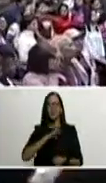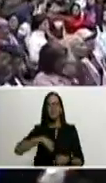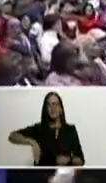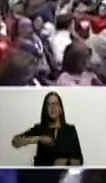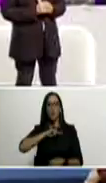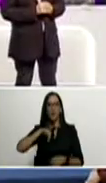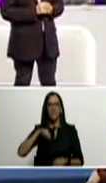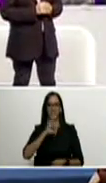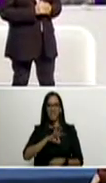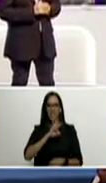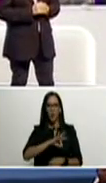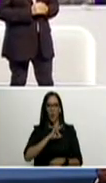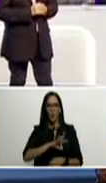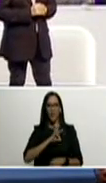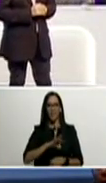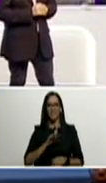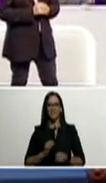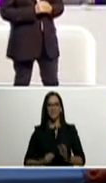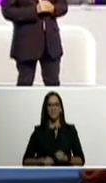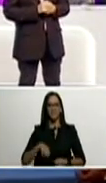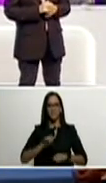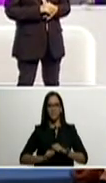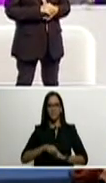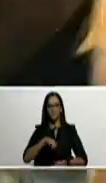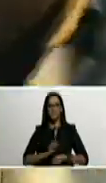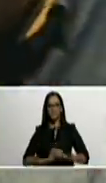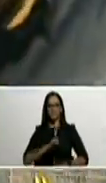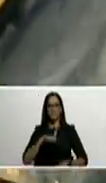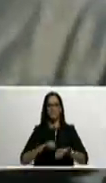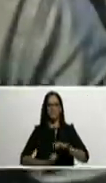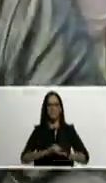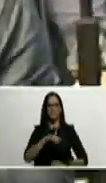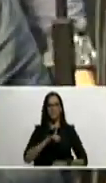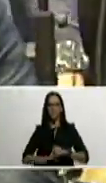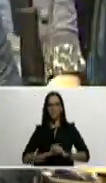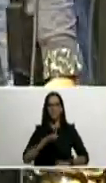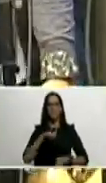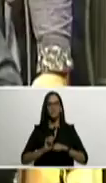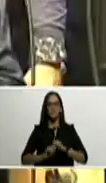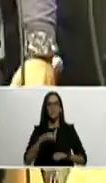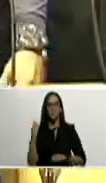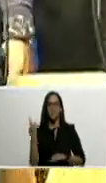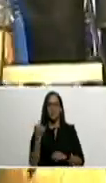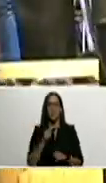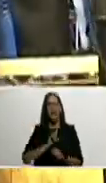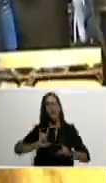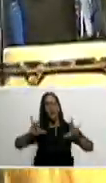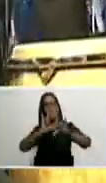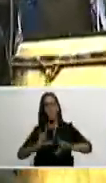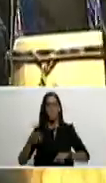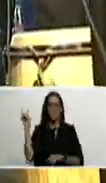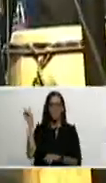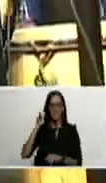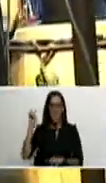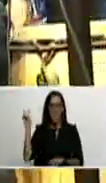nuestro, señores. ¡Vale! Todos nos unimos en un solo sentimiento.